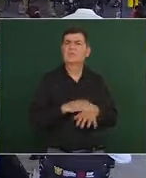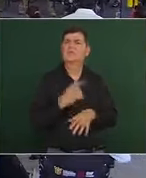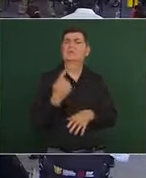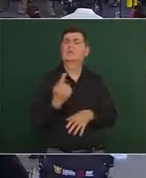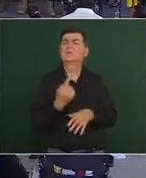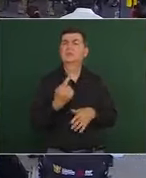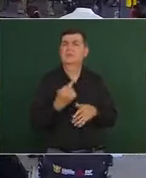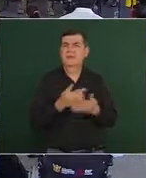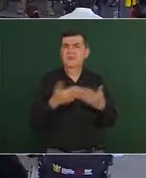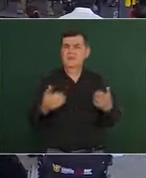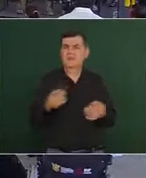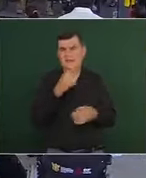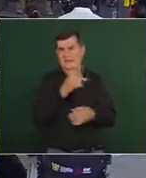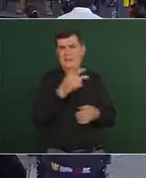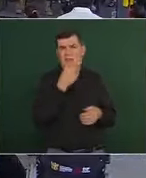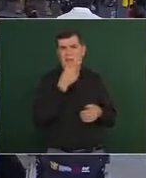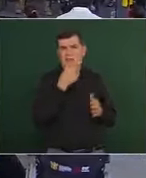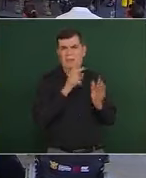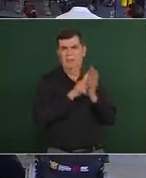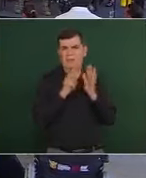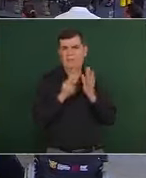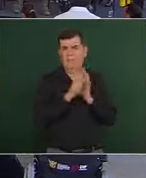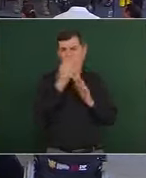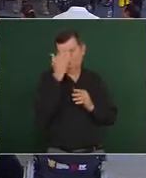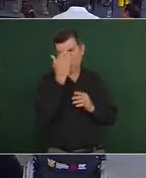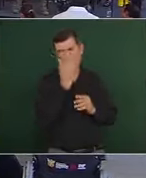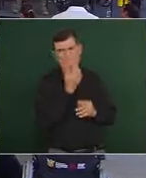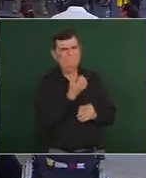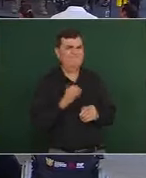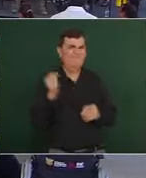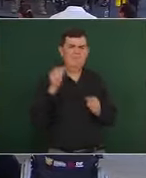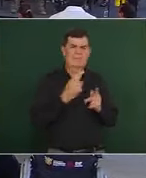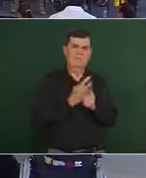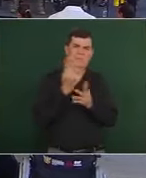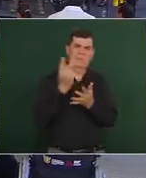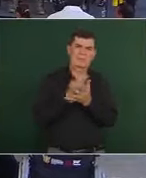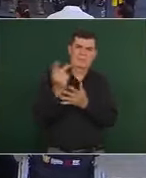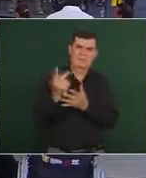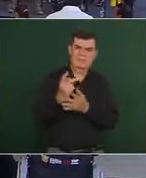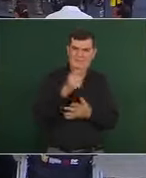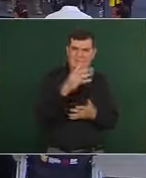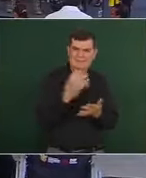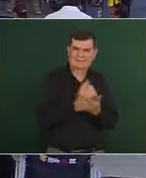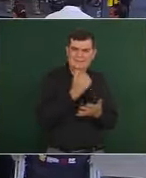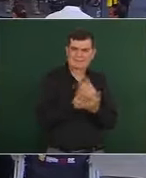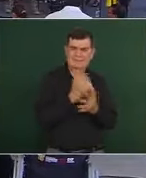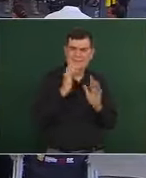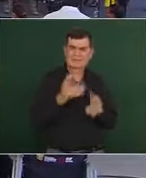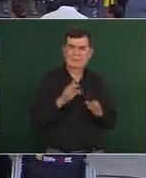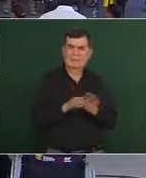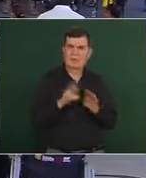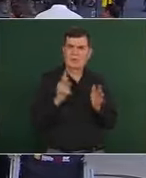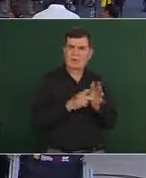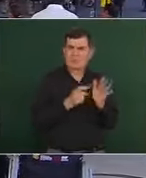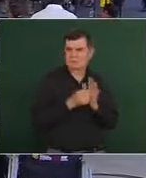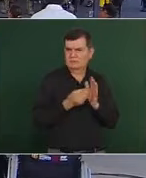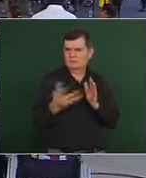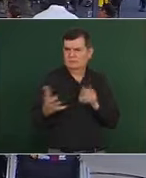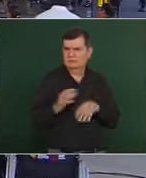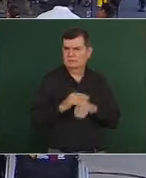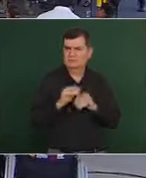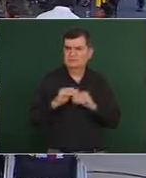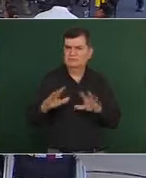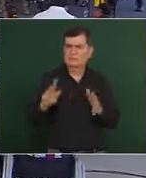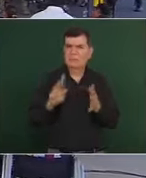qué este pseudo periodista tan famoso, galardonado, saca ese reportaje ahora?